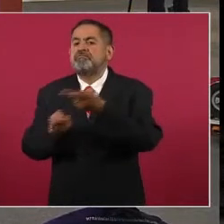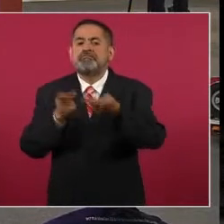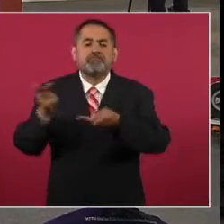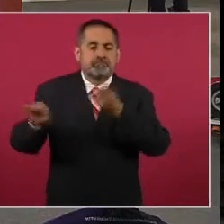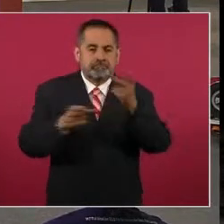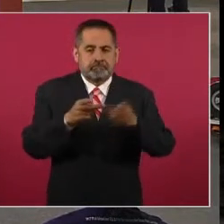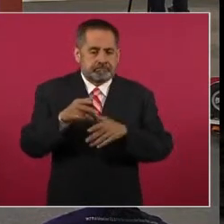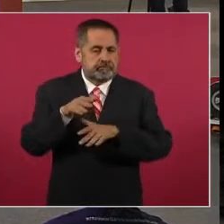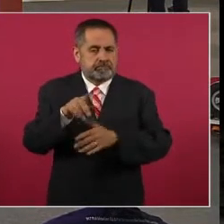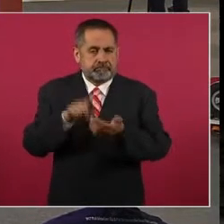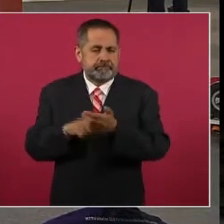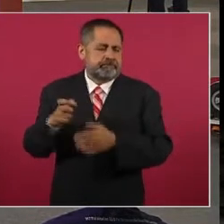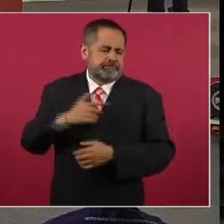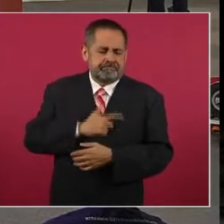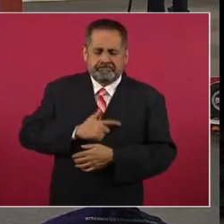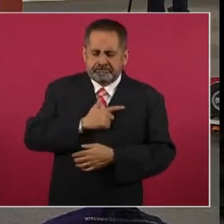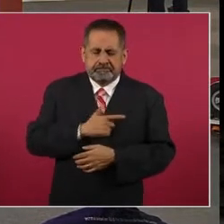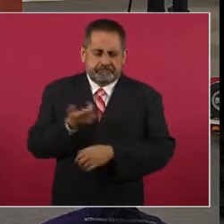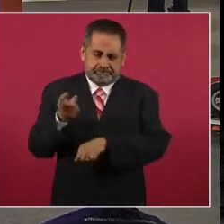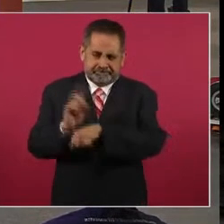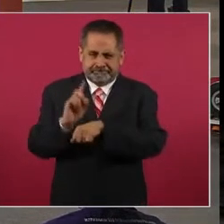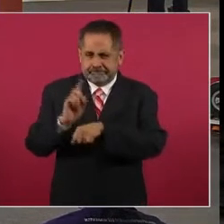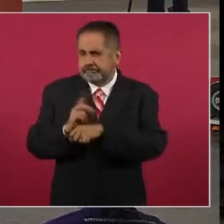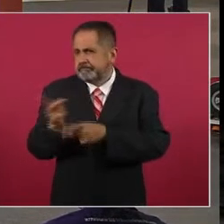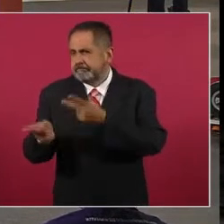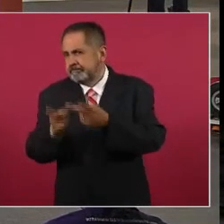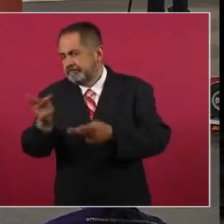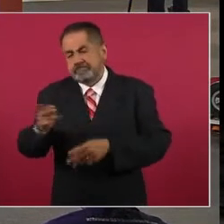qué se hace diario